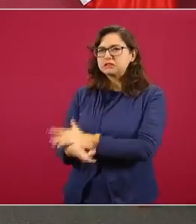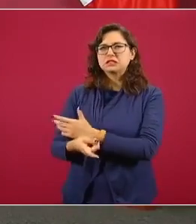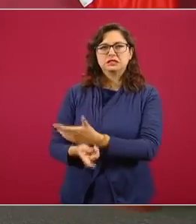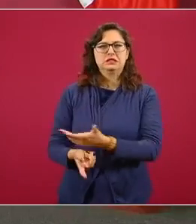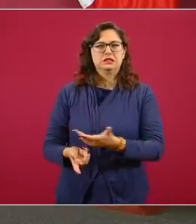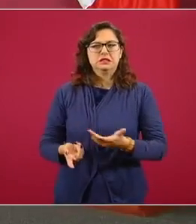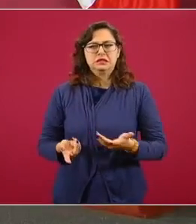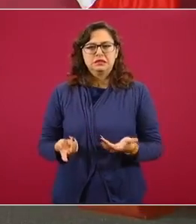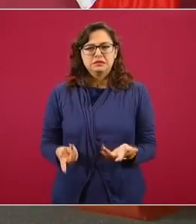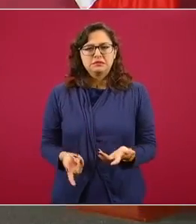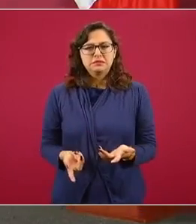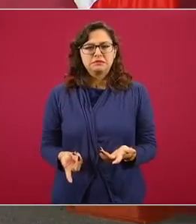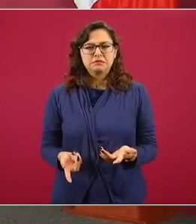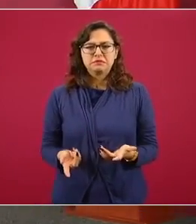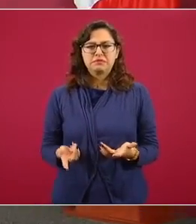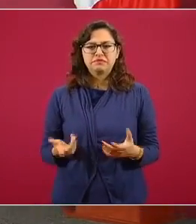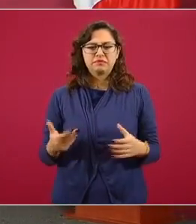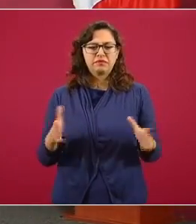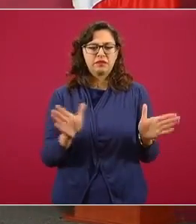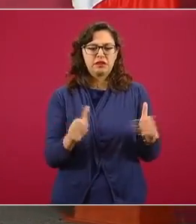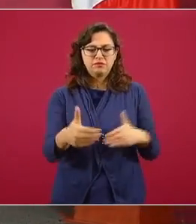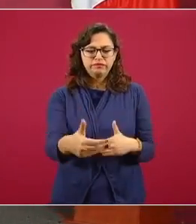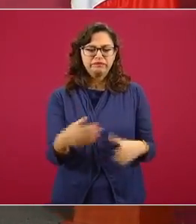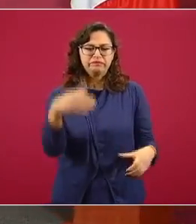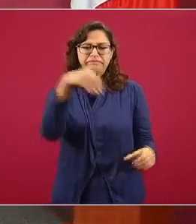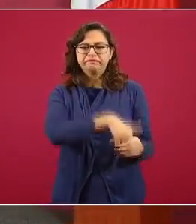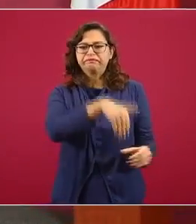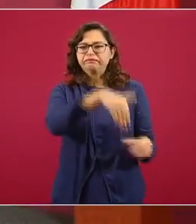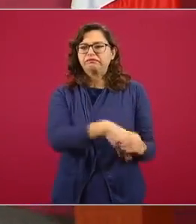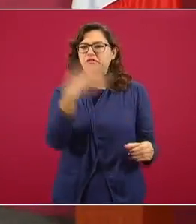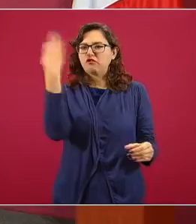de el relleno de las urnas,